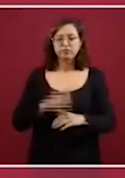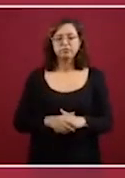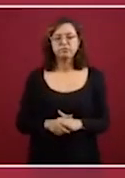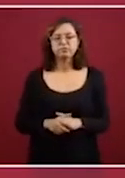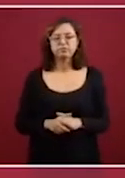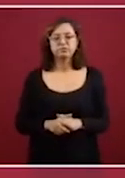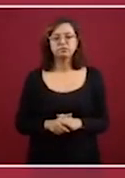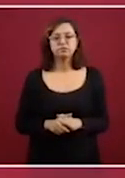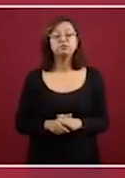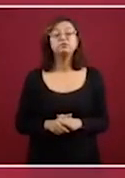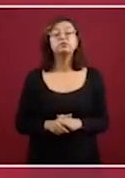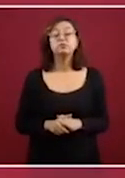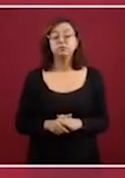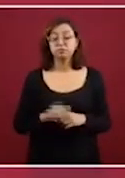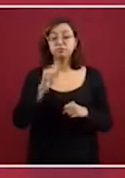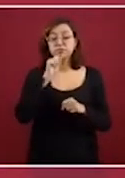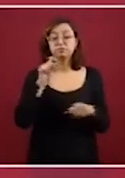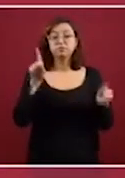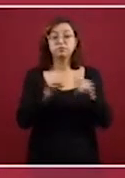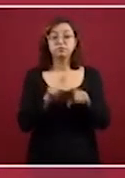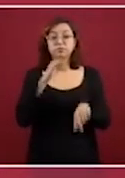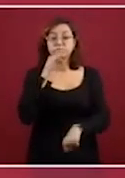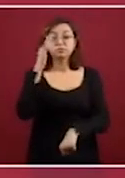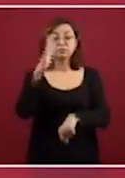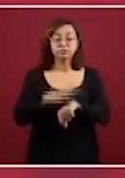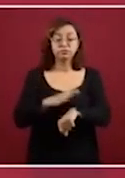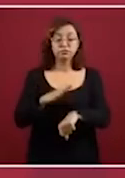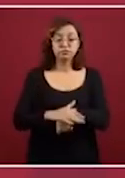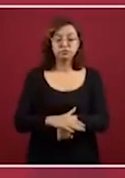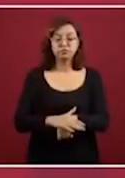y decirles